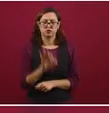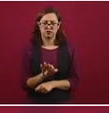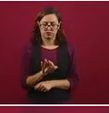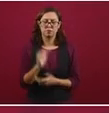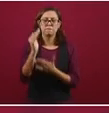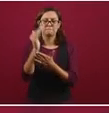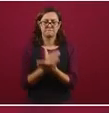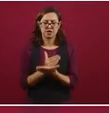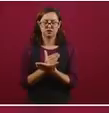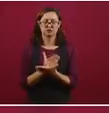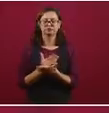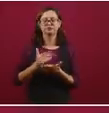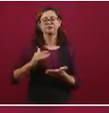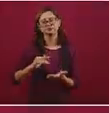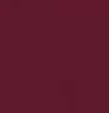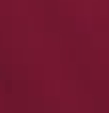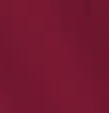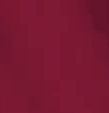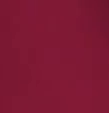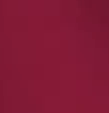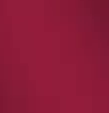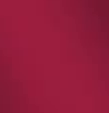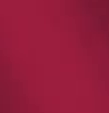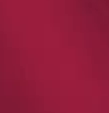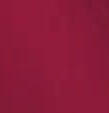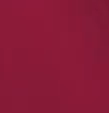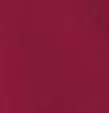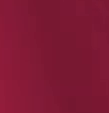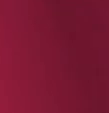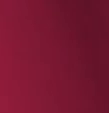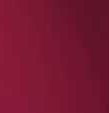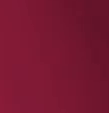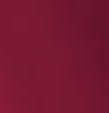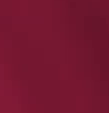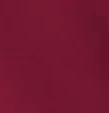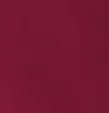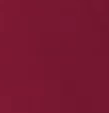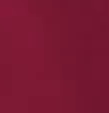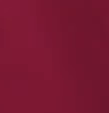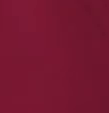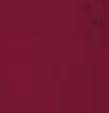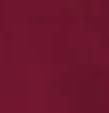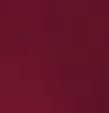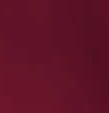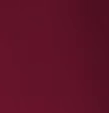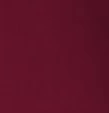que está apegada a la Ley de México. Gobierno de México.